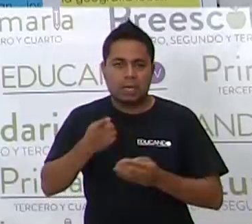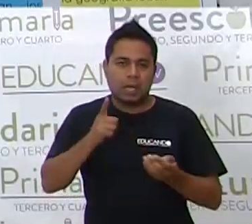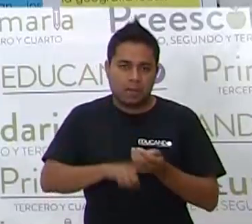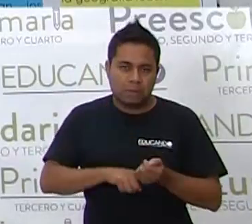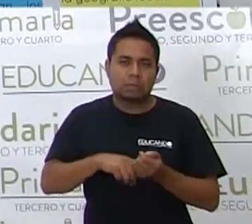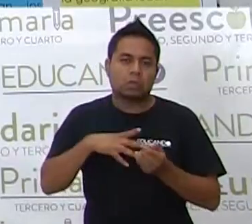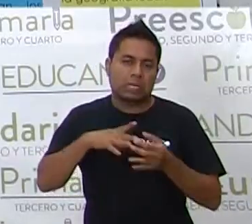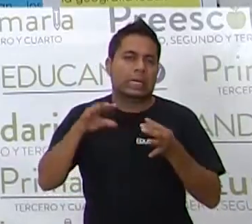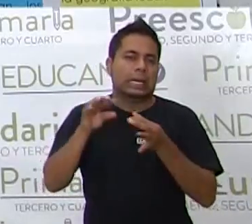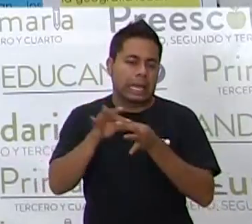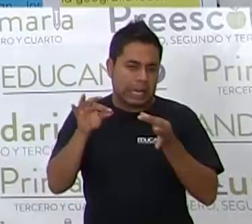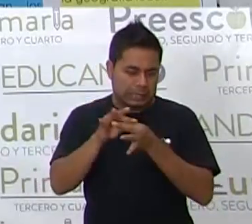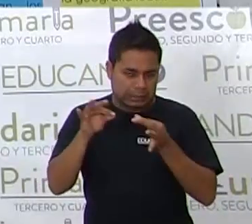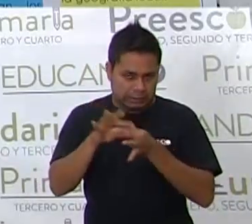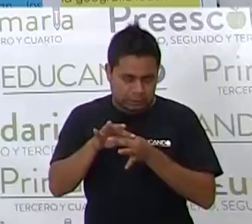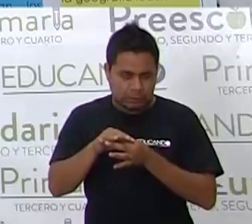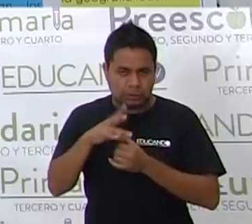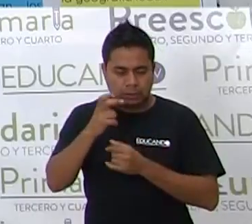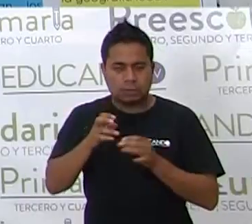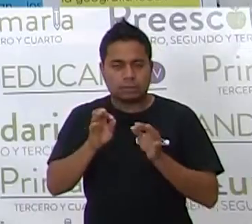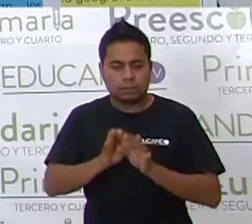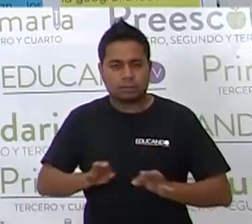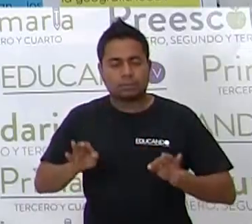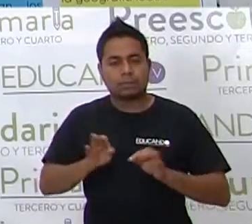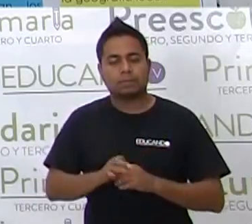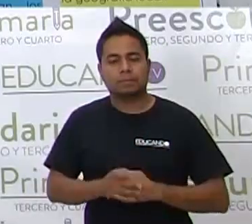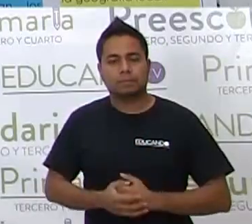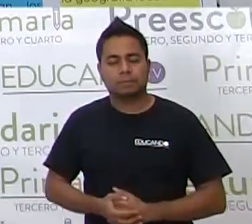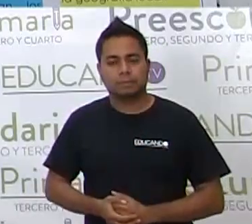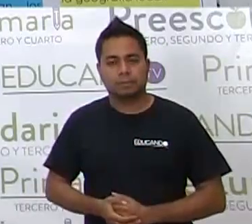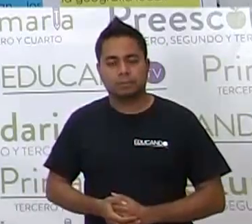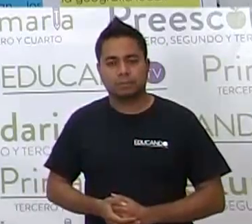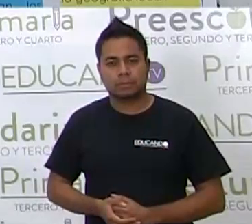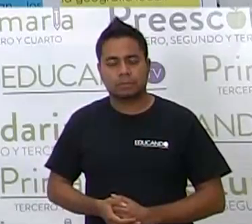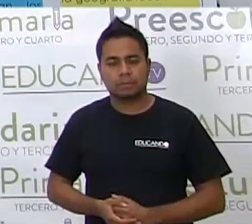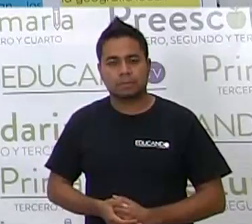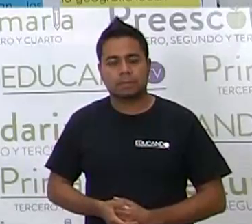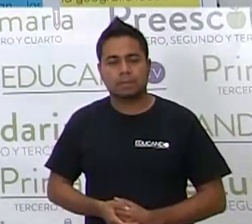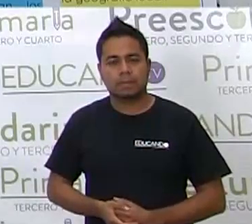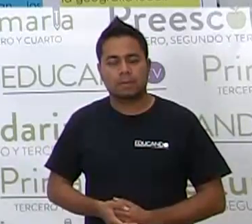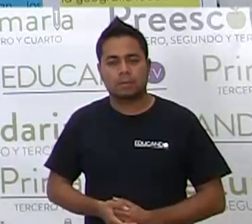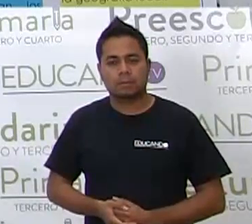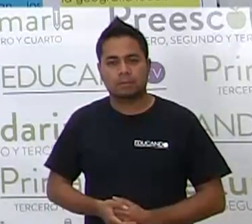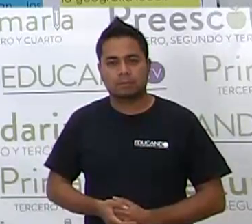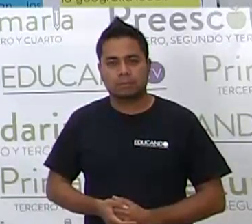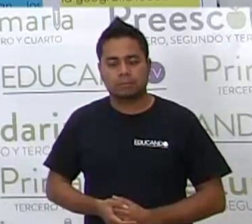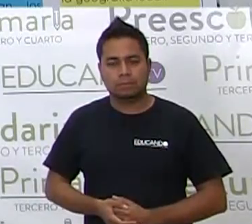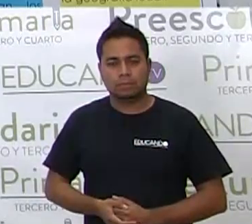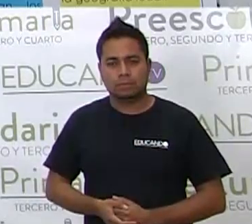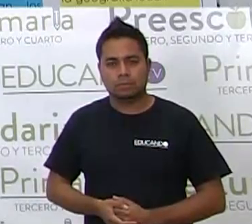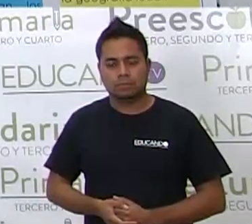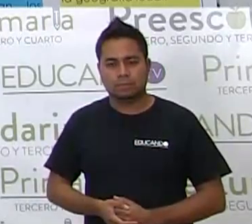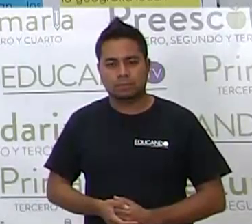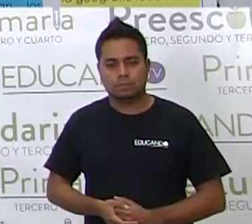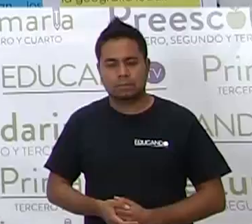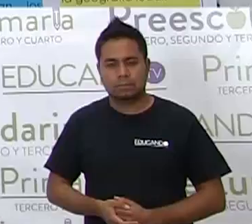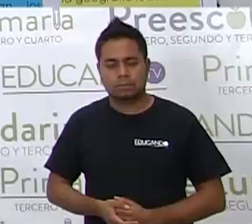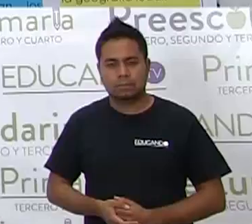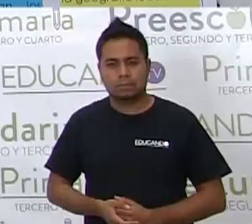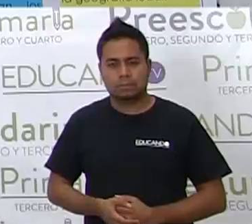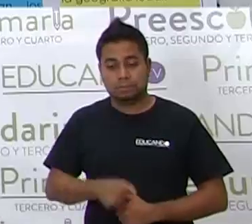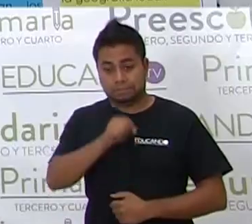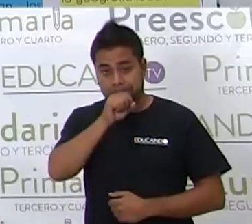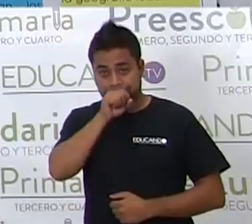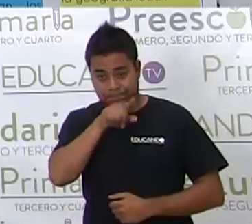de la narrativa, parte fundamental. Es muy importante que entendamos que en tanto los mitos como